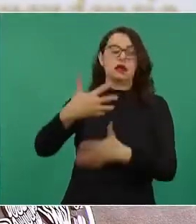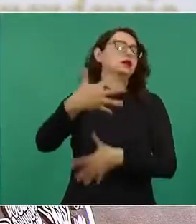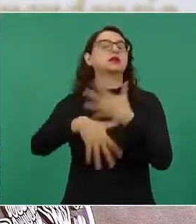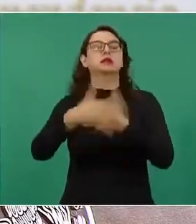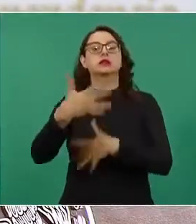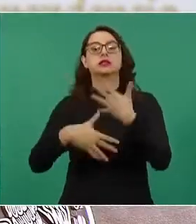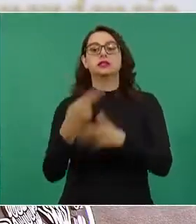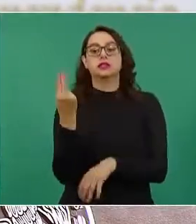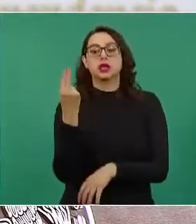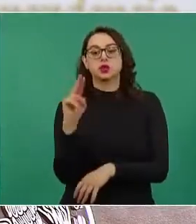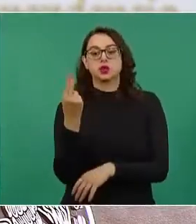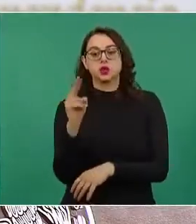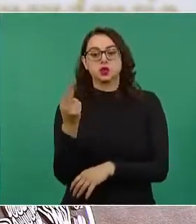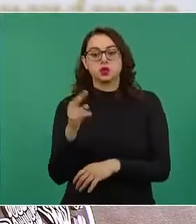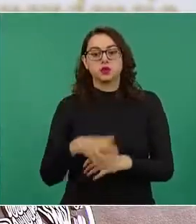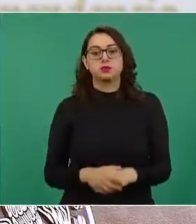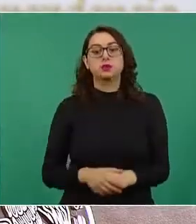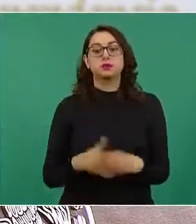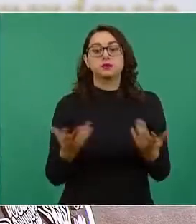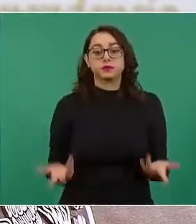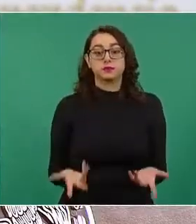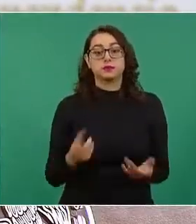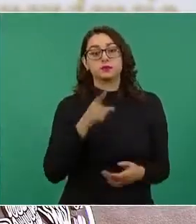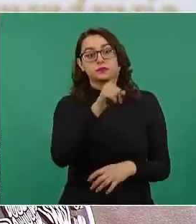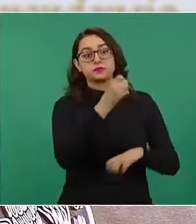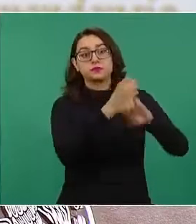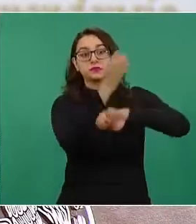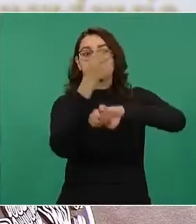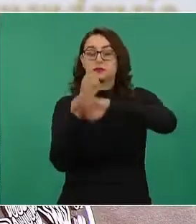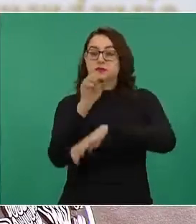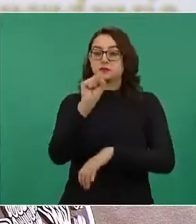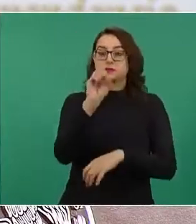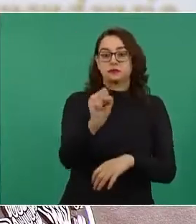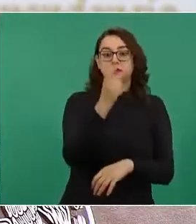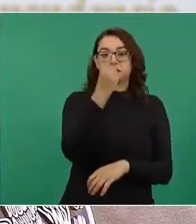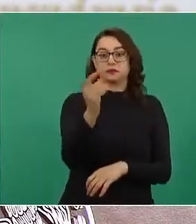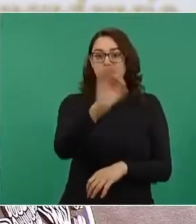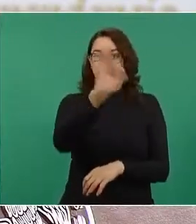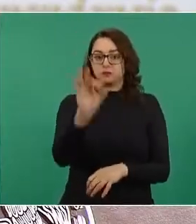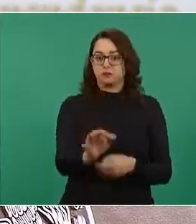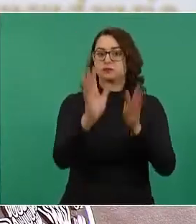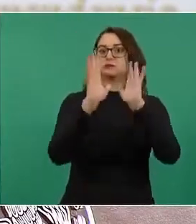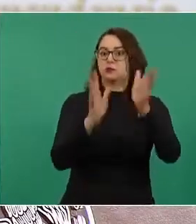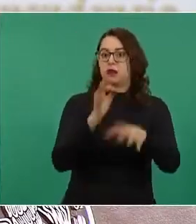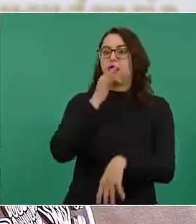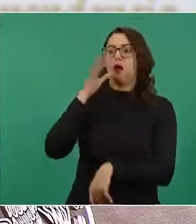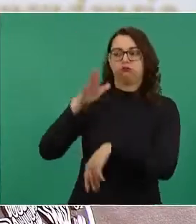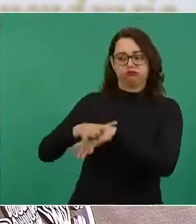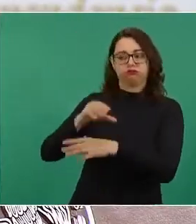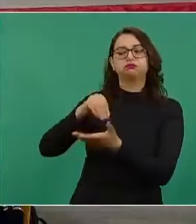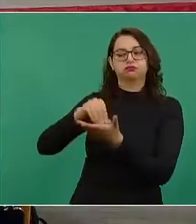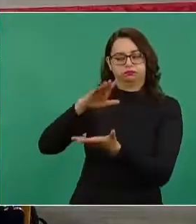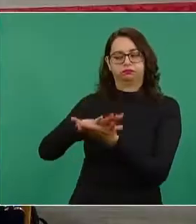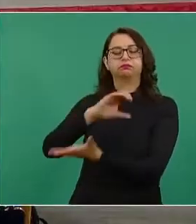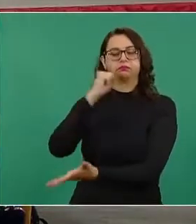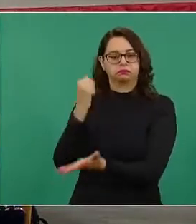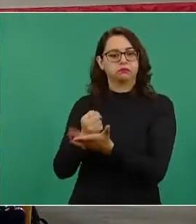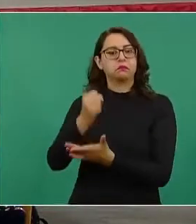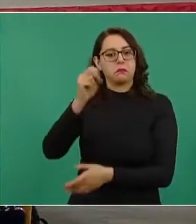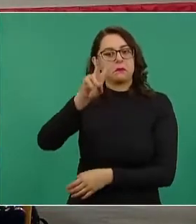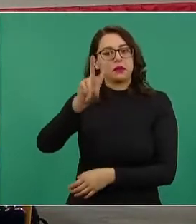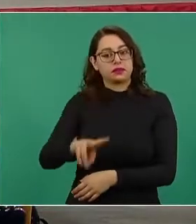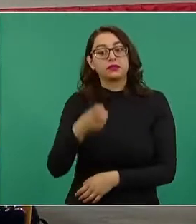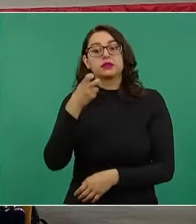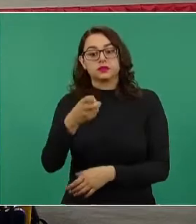comprobadas por los estados solo el 61%. Seguimos revisando este punto de la distribución y desde luego hemos